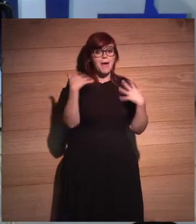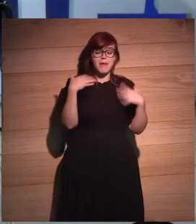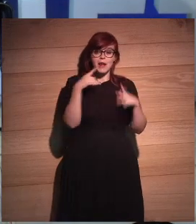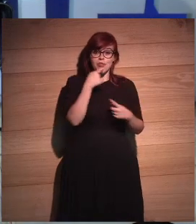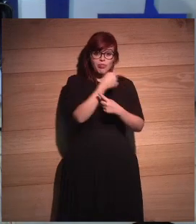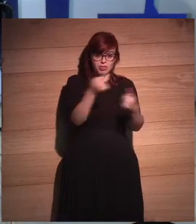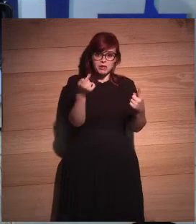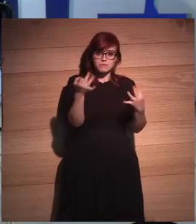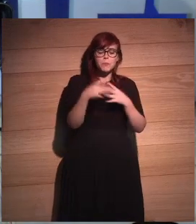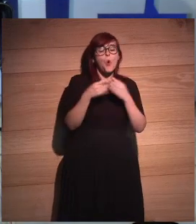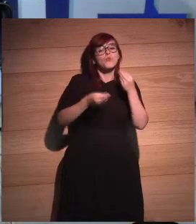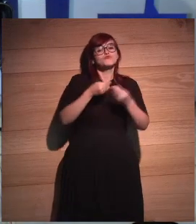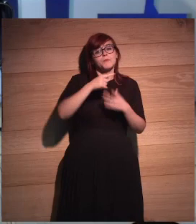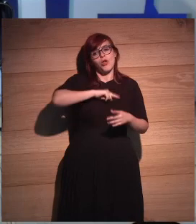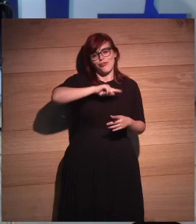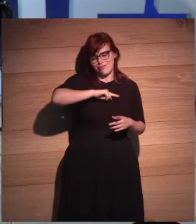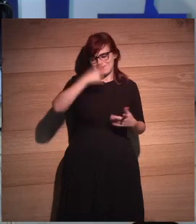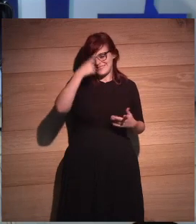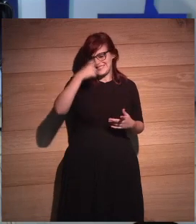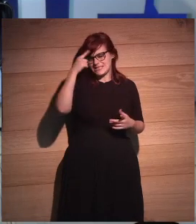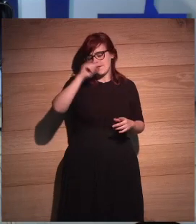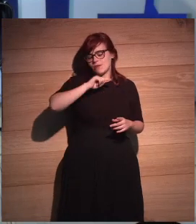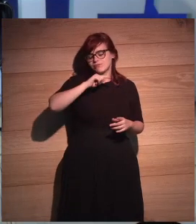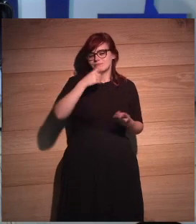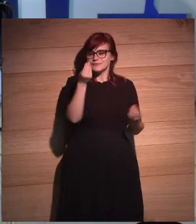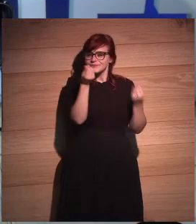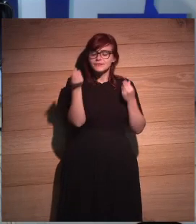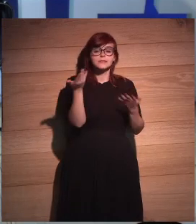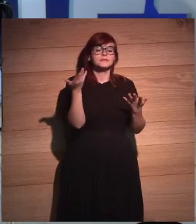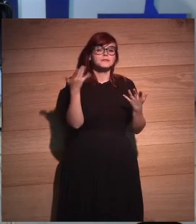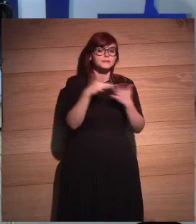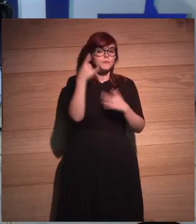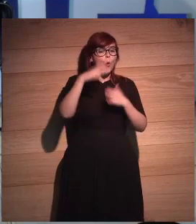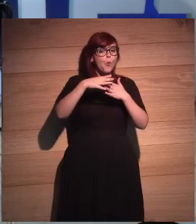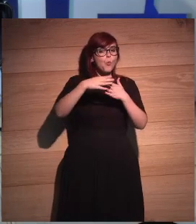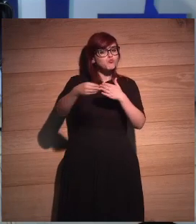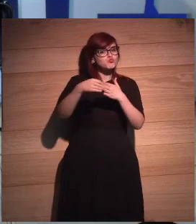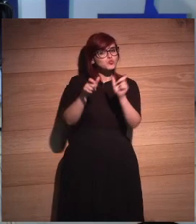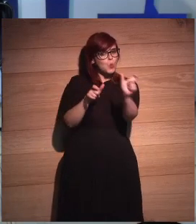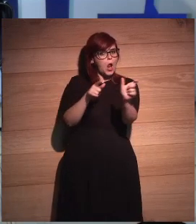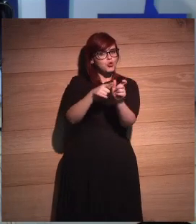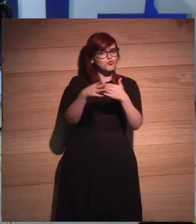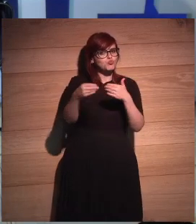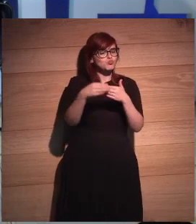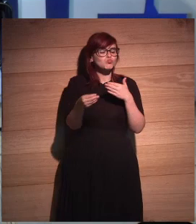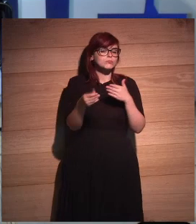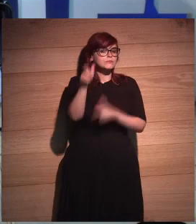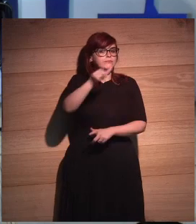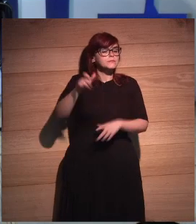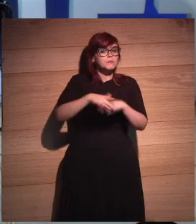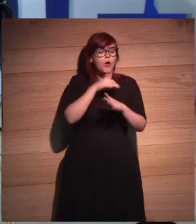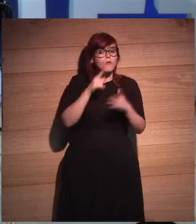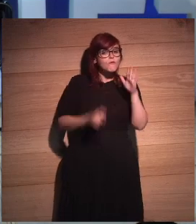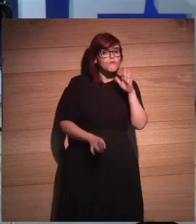digas también porque es un uso consciente, totalmente. Hemos debatido mucho, usuarios es un término que no nos gusta nada, ni a